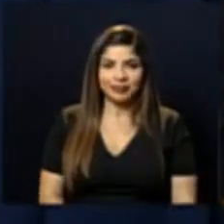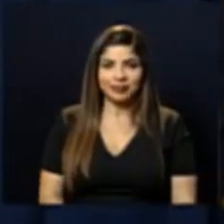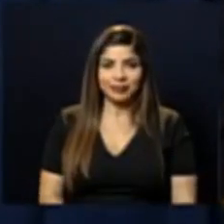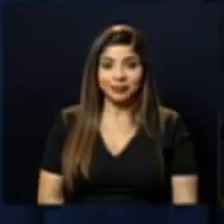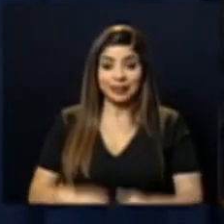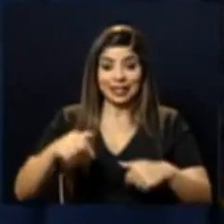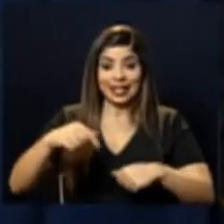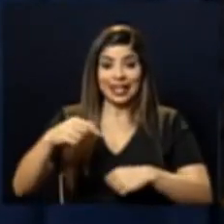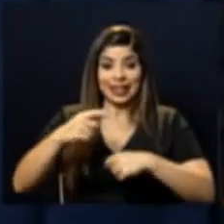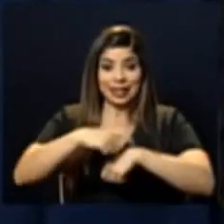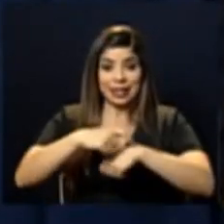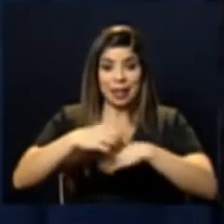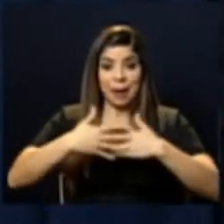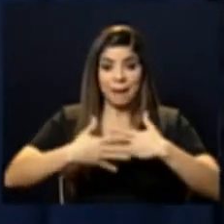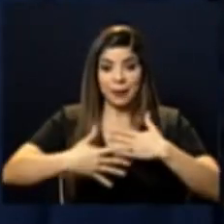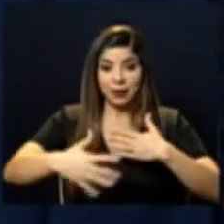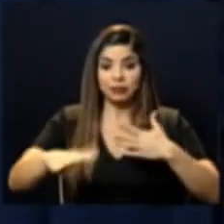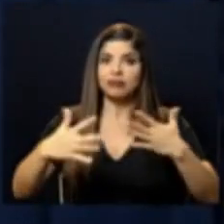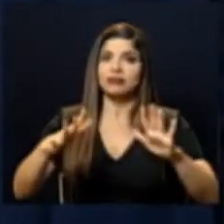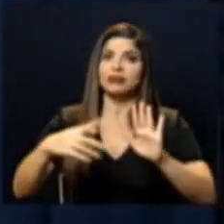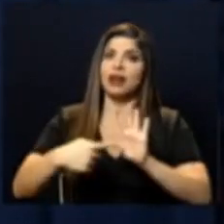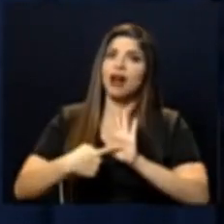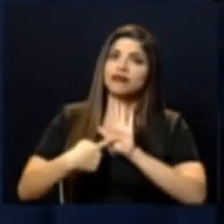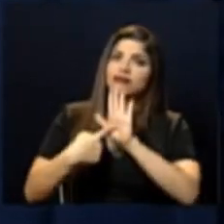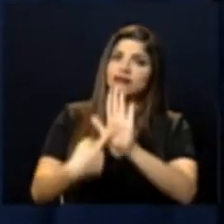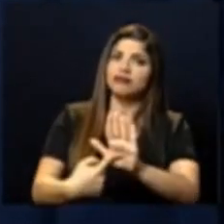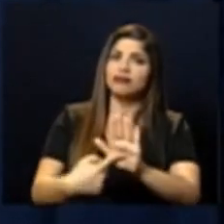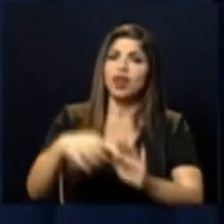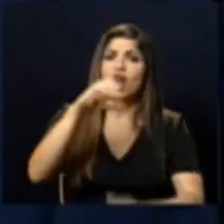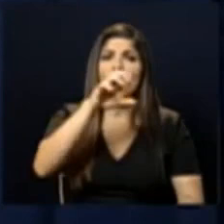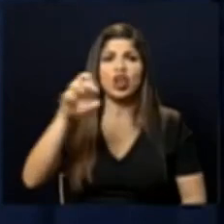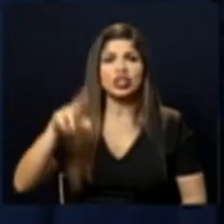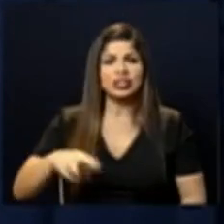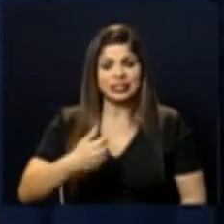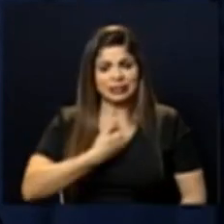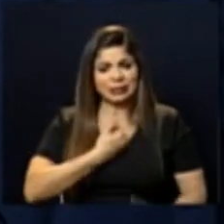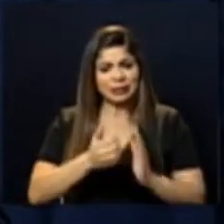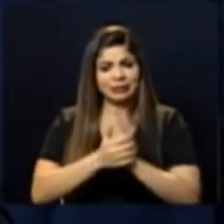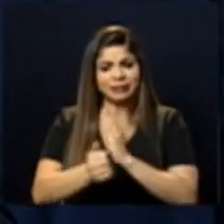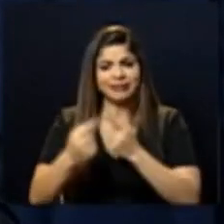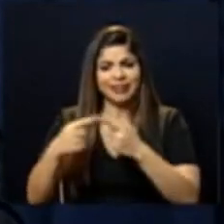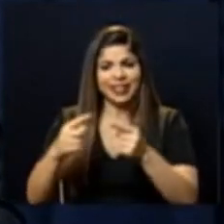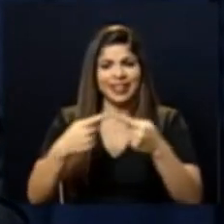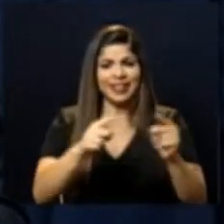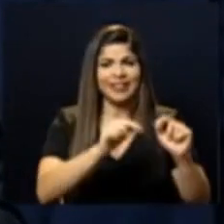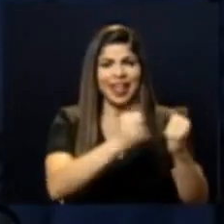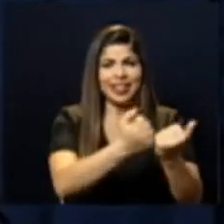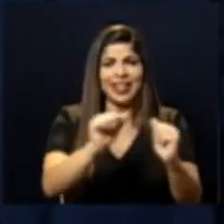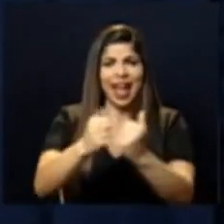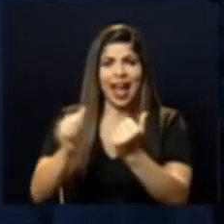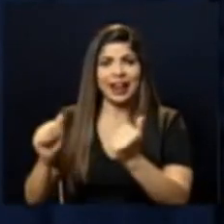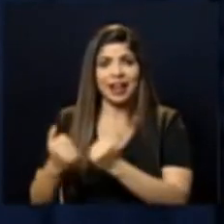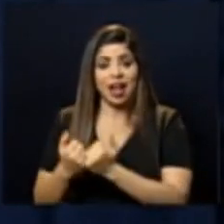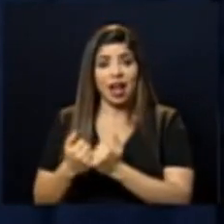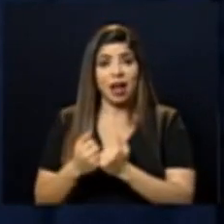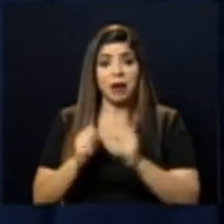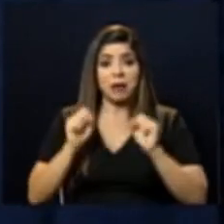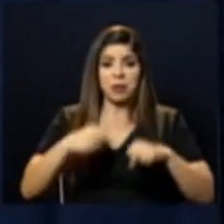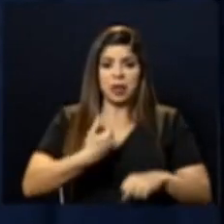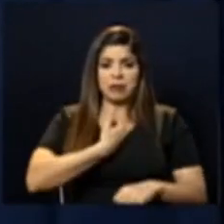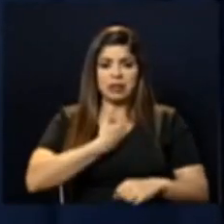En este tiempo también hemos demostrado que Costa Rica es capaz en otros campos. Es capaz de